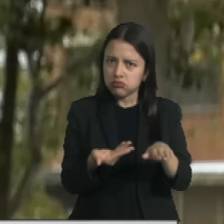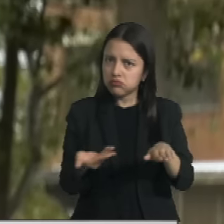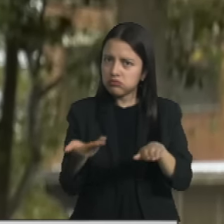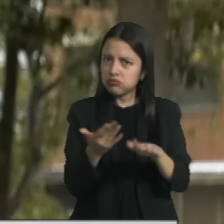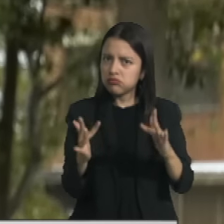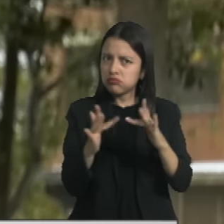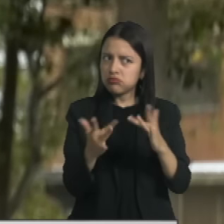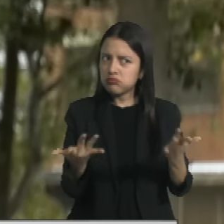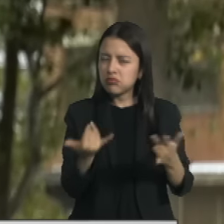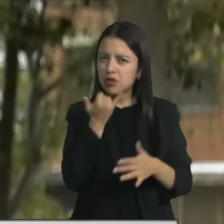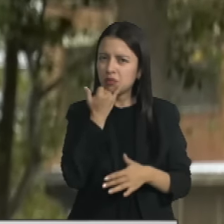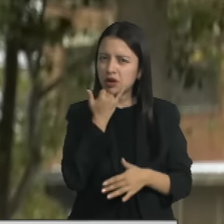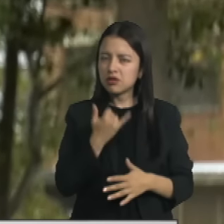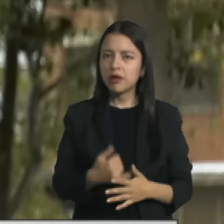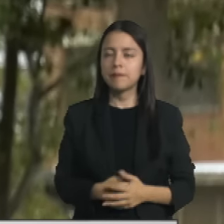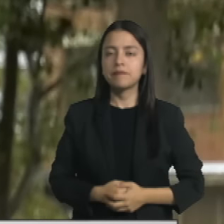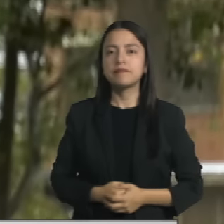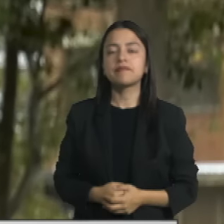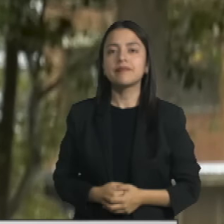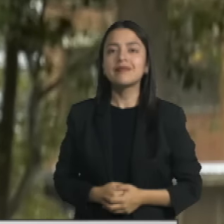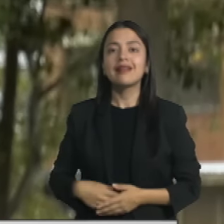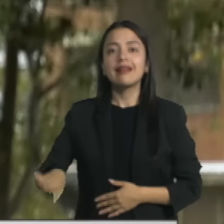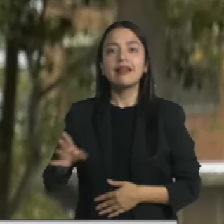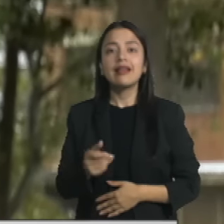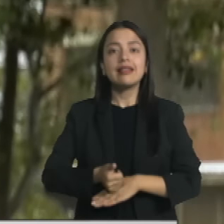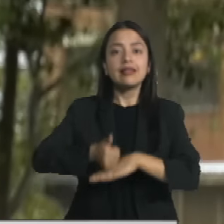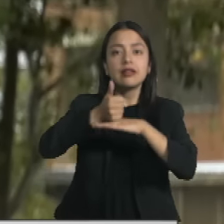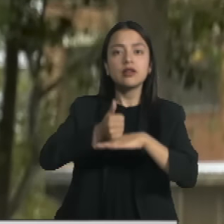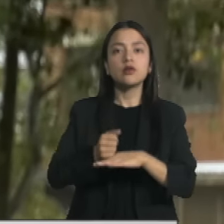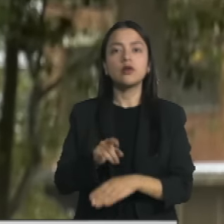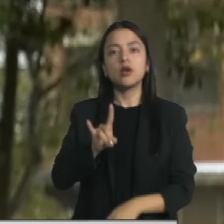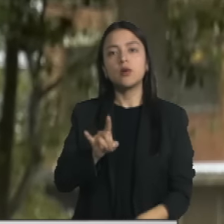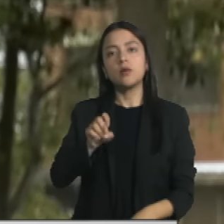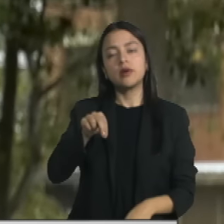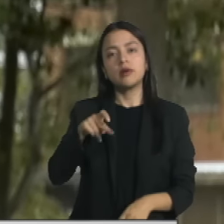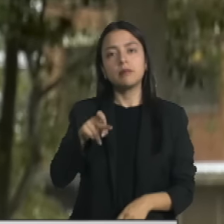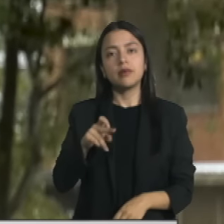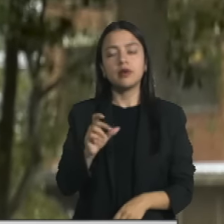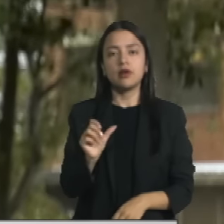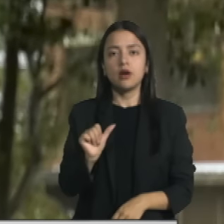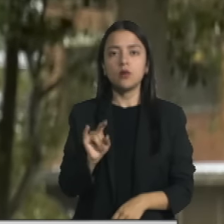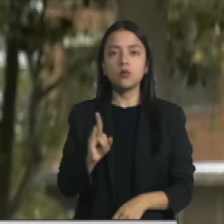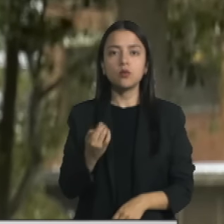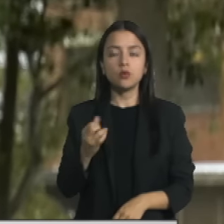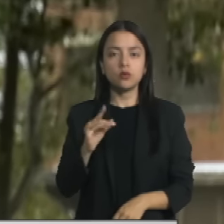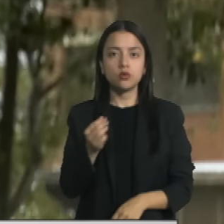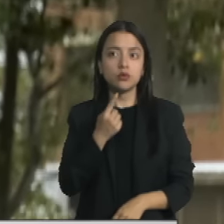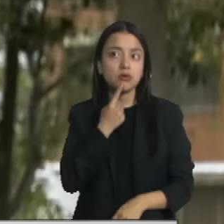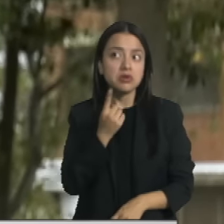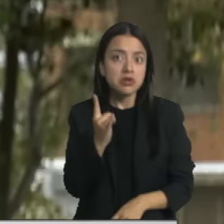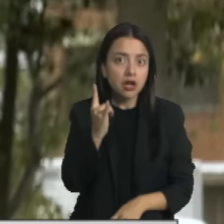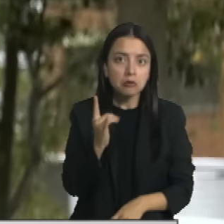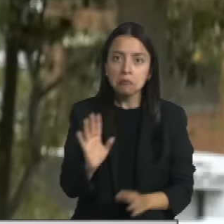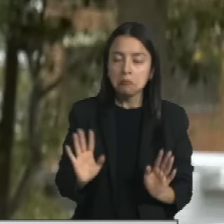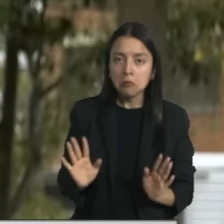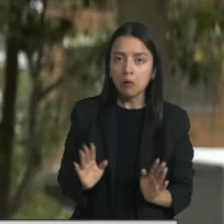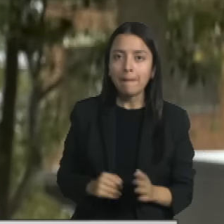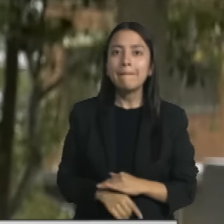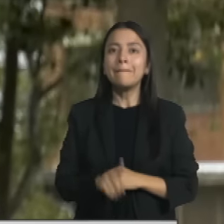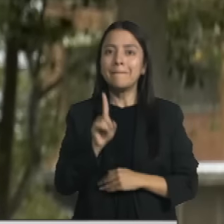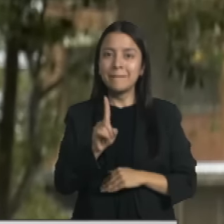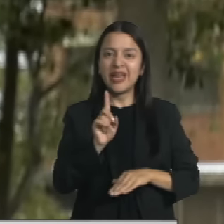municipalidad. Hasta el momento no hay pronunciamiento por parte del director de la UNP, Augusto Rodríguez. Lo que sí se sabe es que esta camioneta